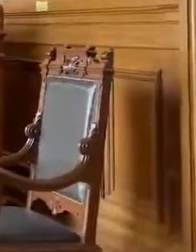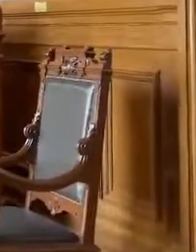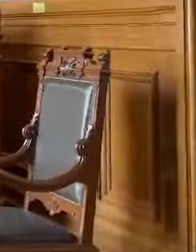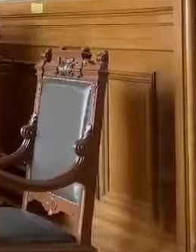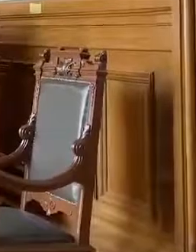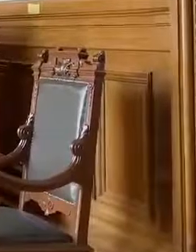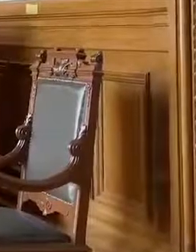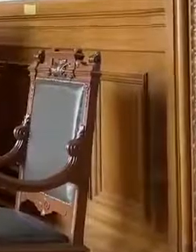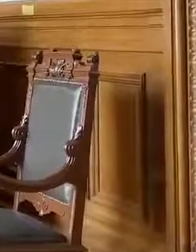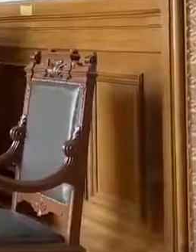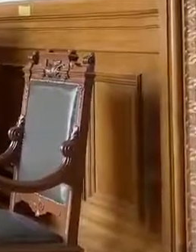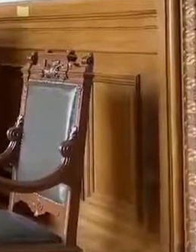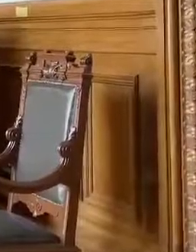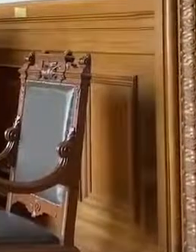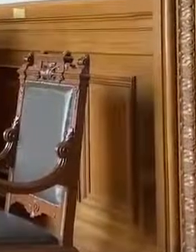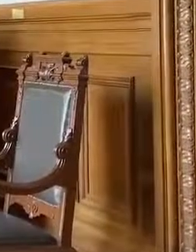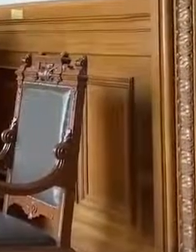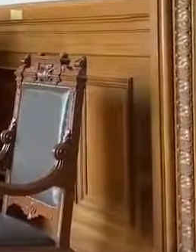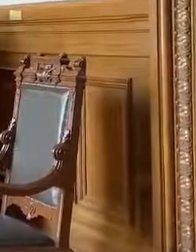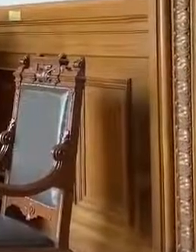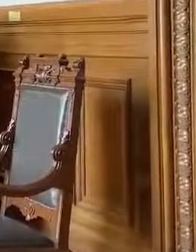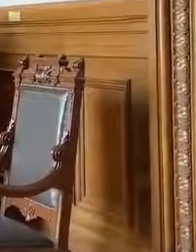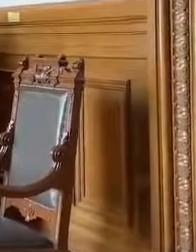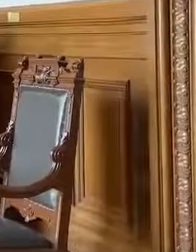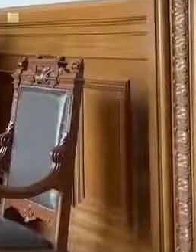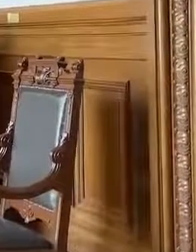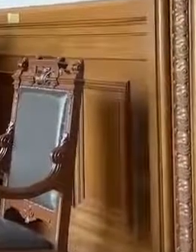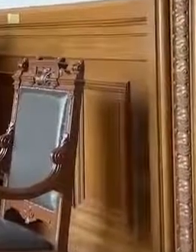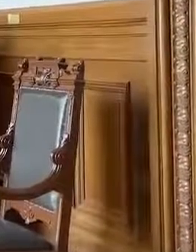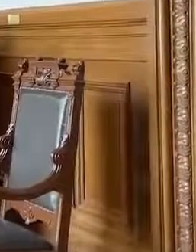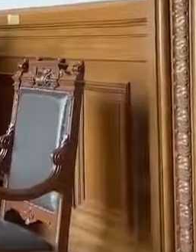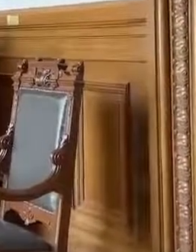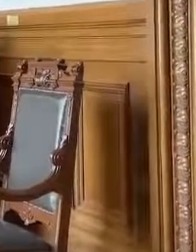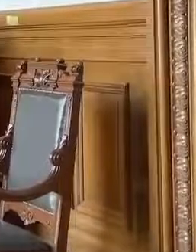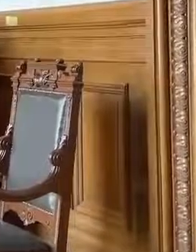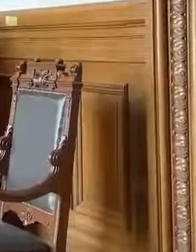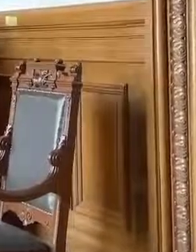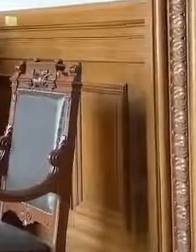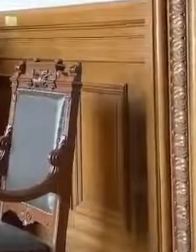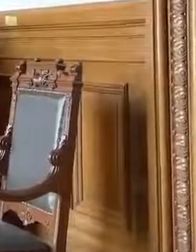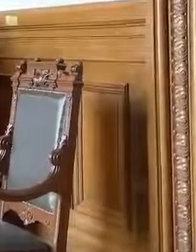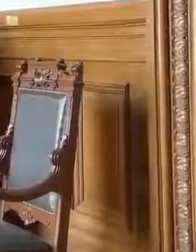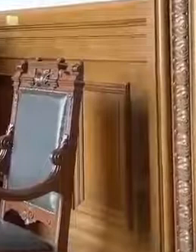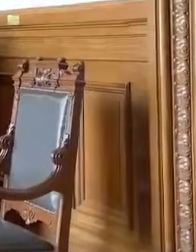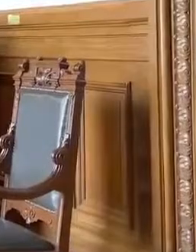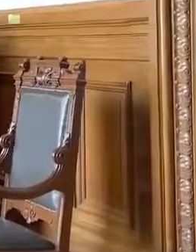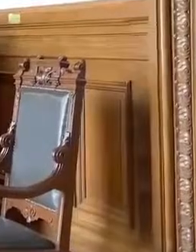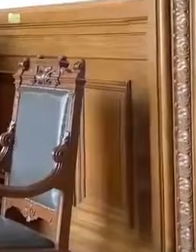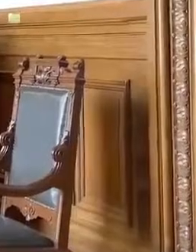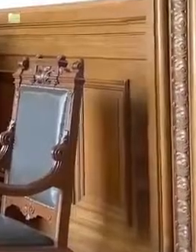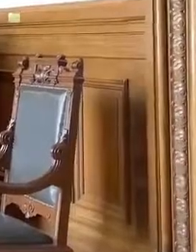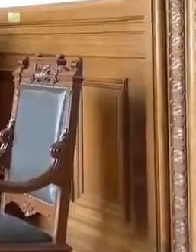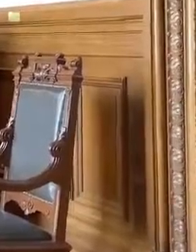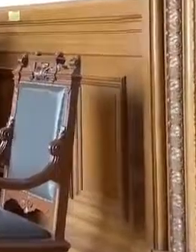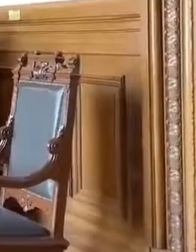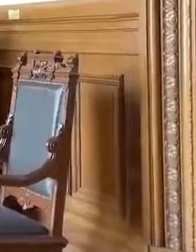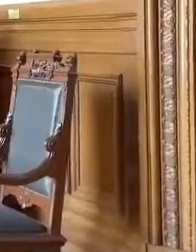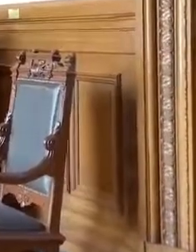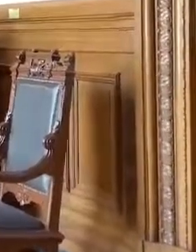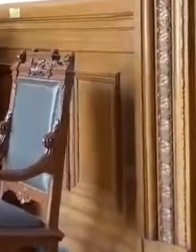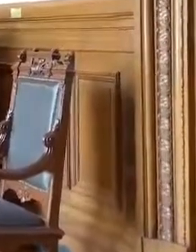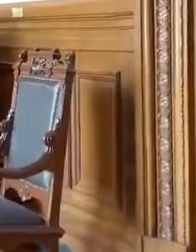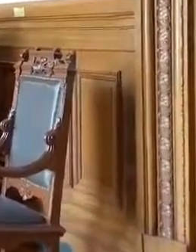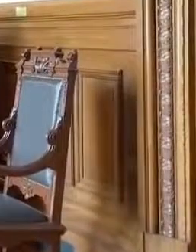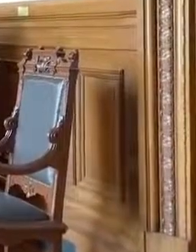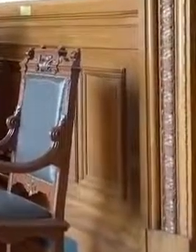no les falten médicos y enfermeras y equipos y que no falten los